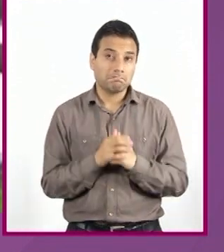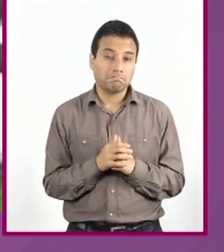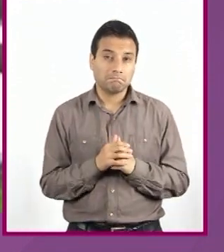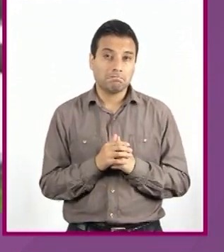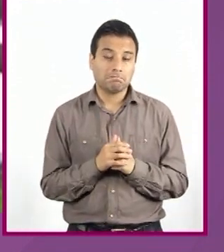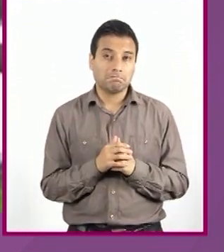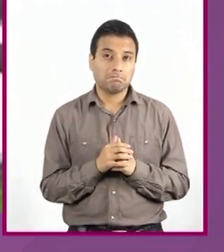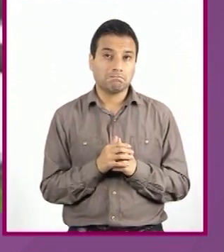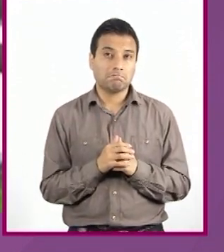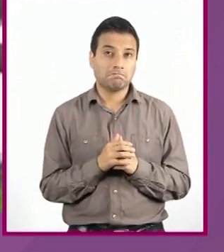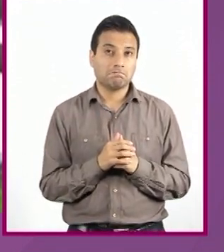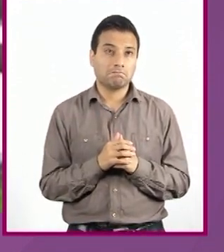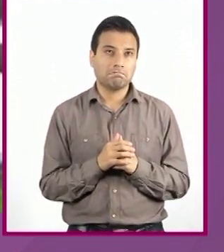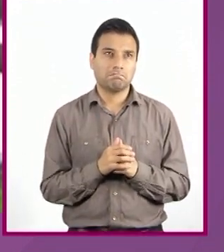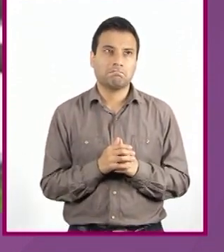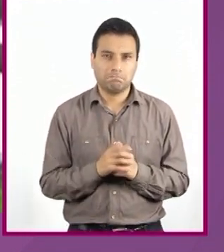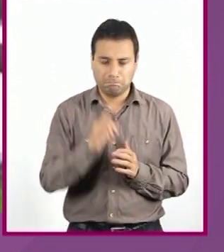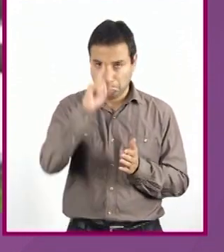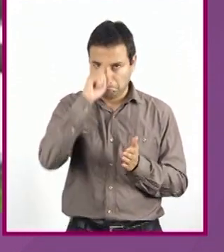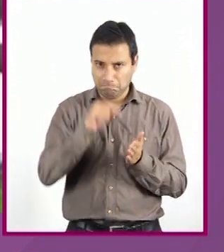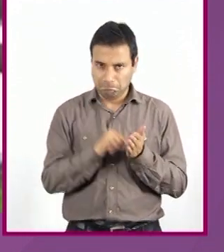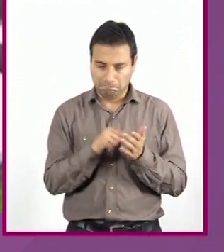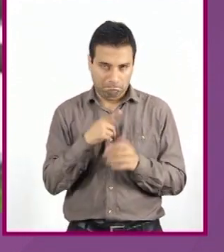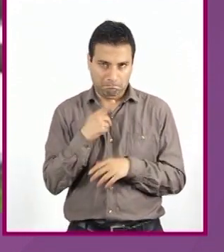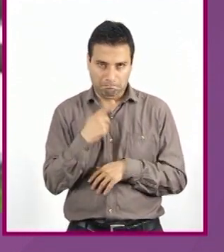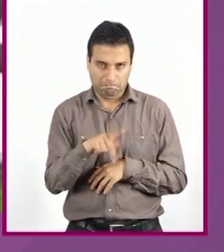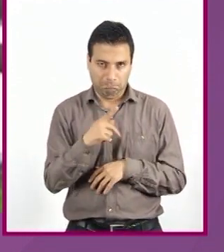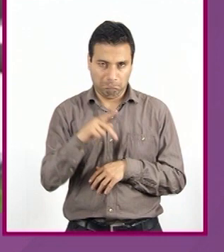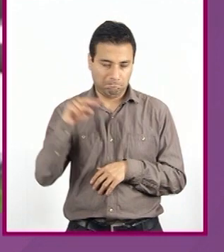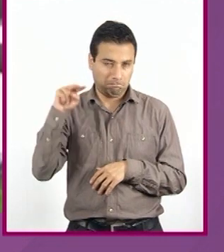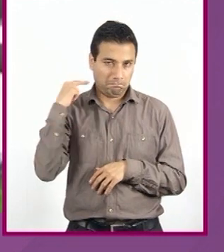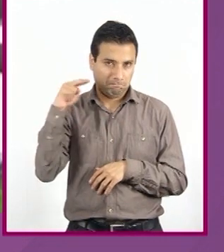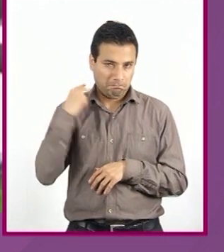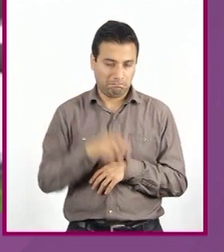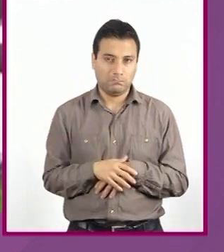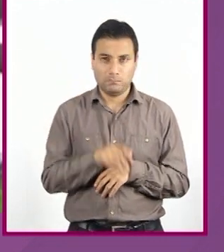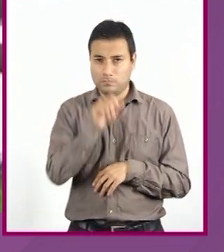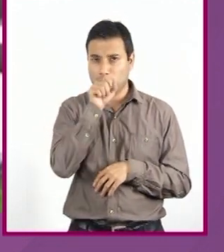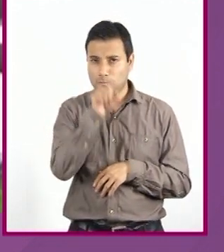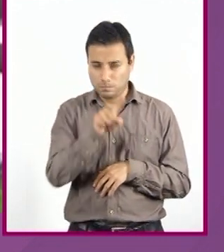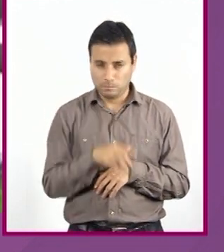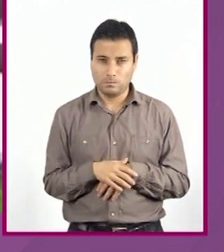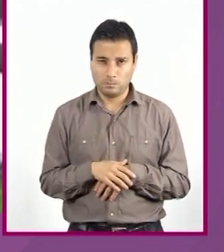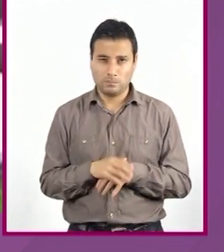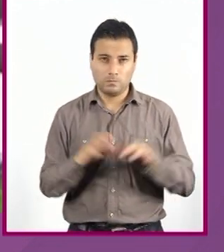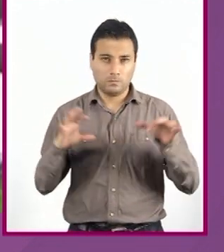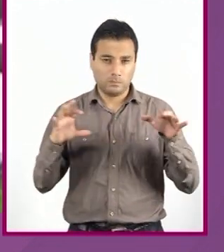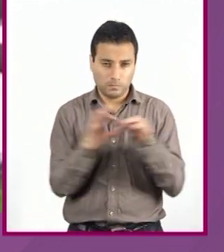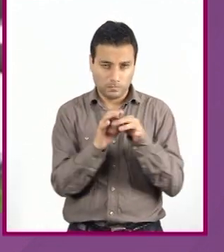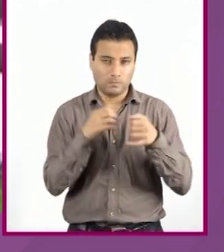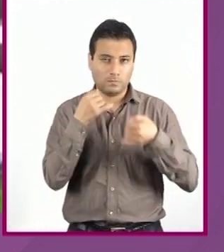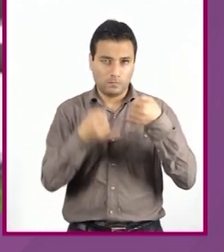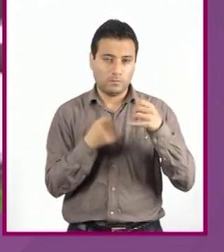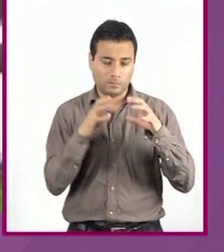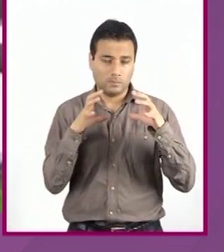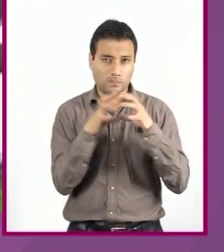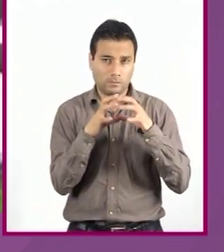para el estado de Veracruz. Y también se han encontrado asociados algunos a juegos de pelotas,